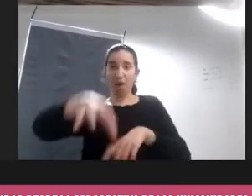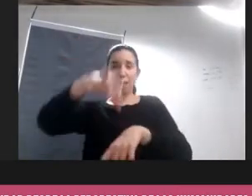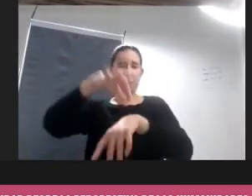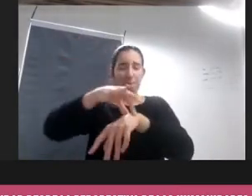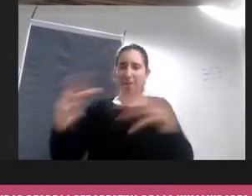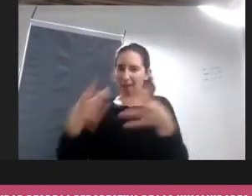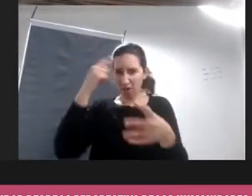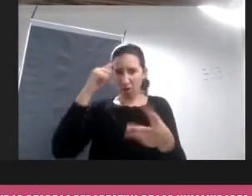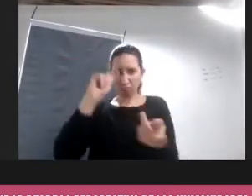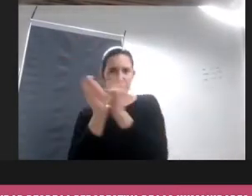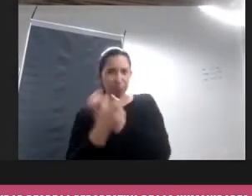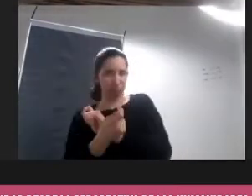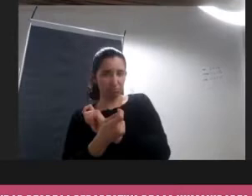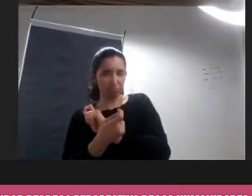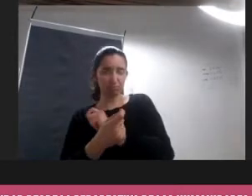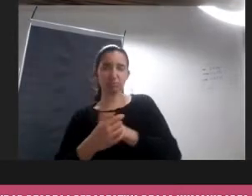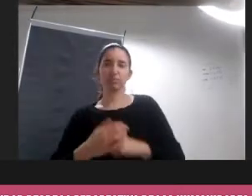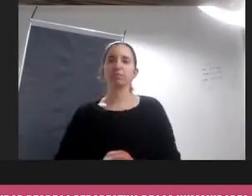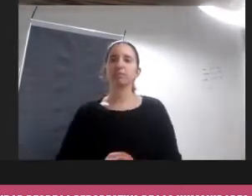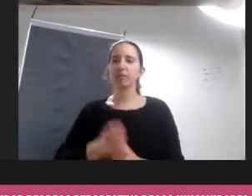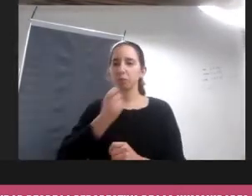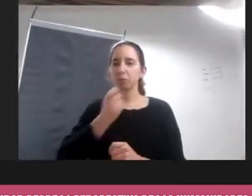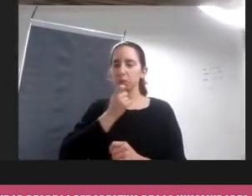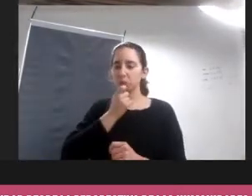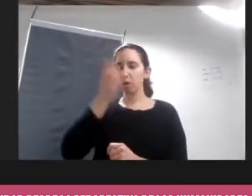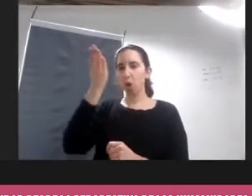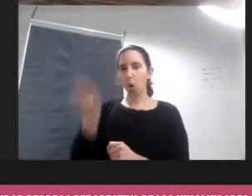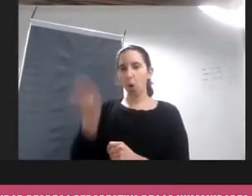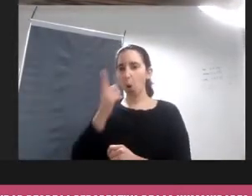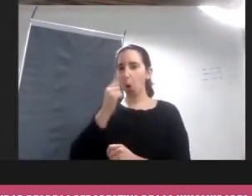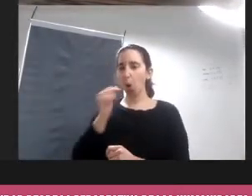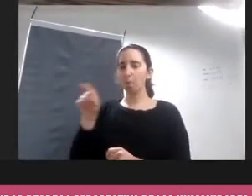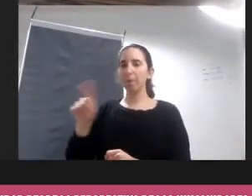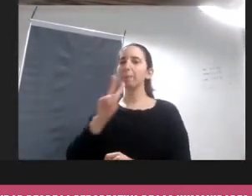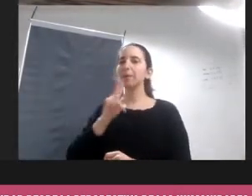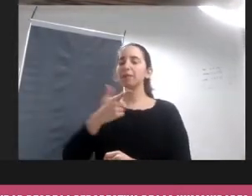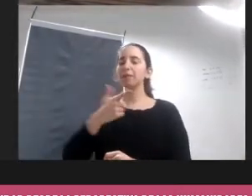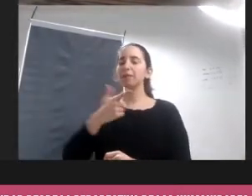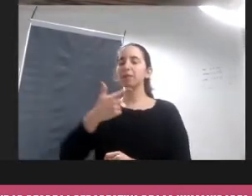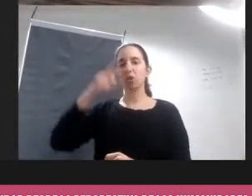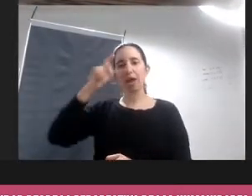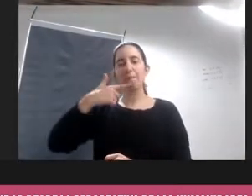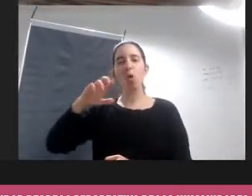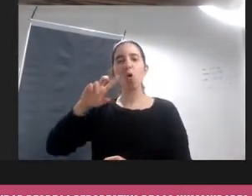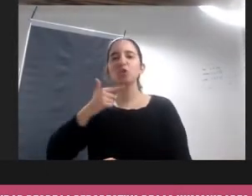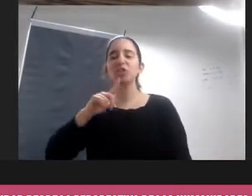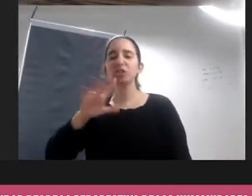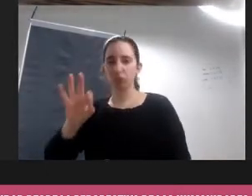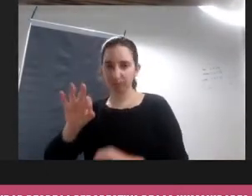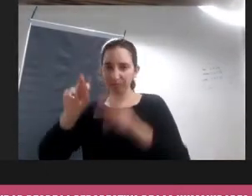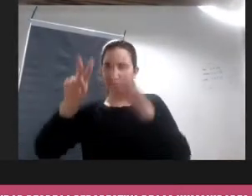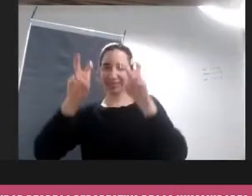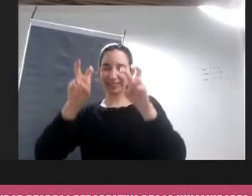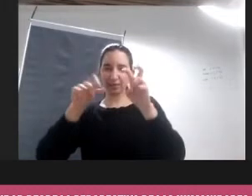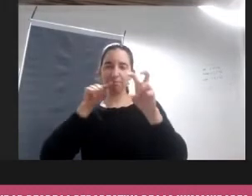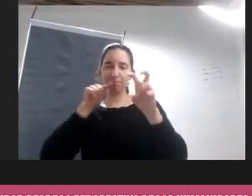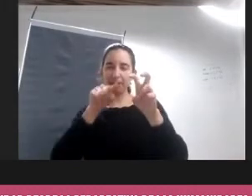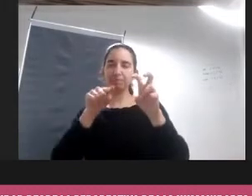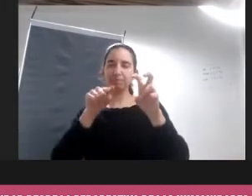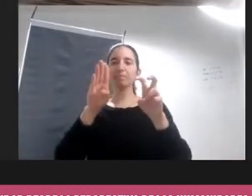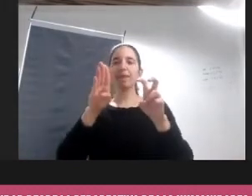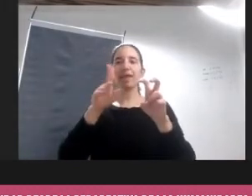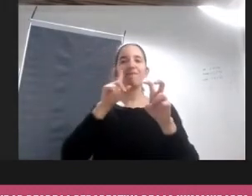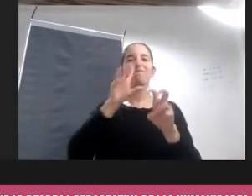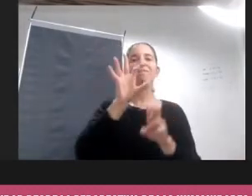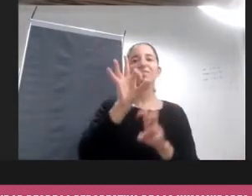Canguilhem. Roberto Espósito, en la biopolítica, a mí me parece que él no propone la biopolítica como